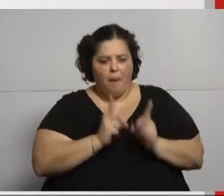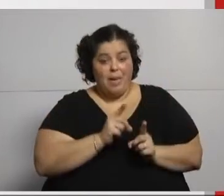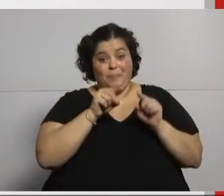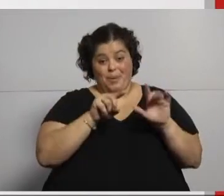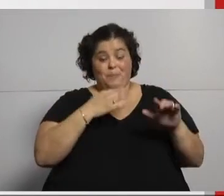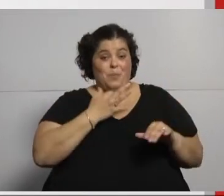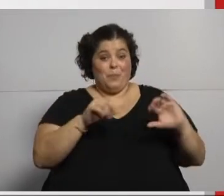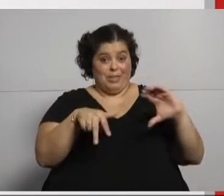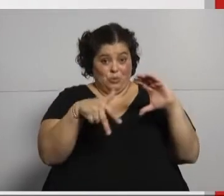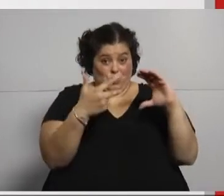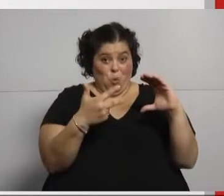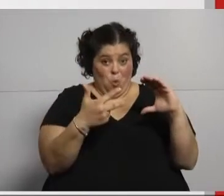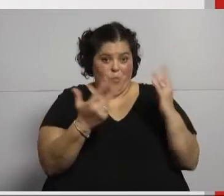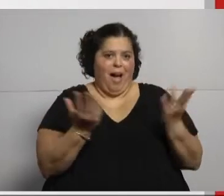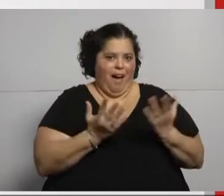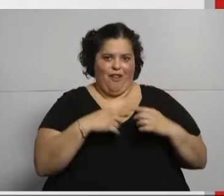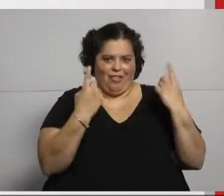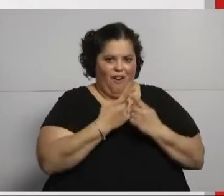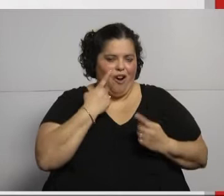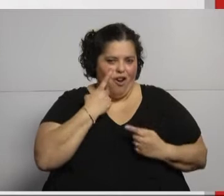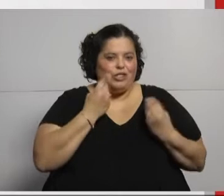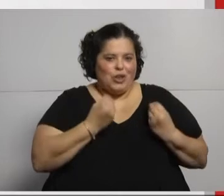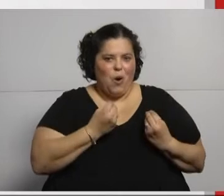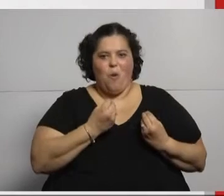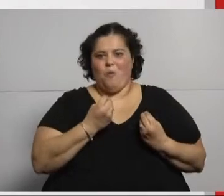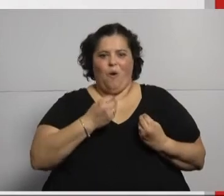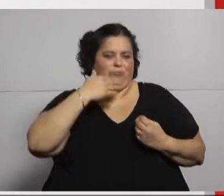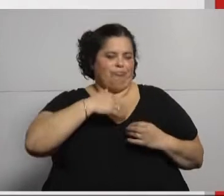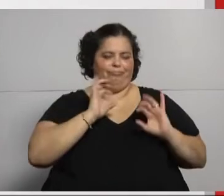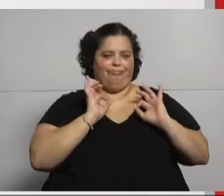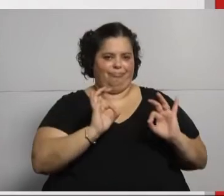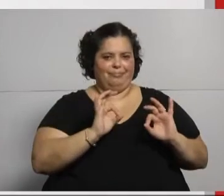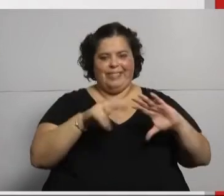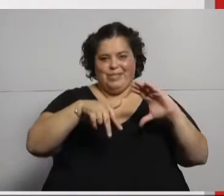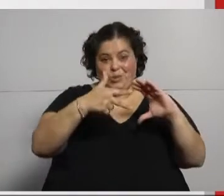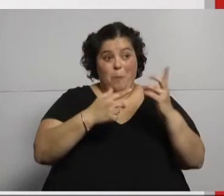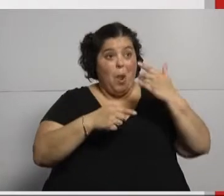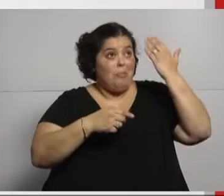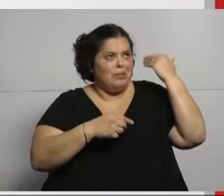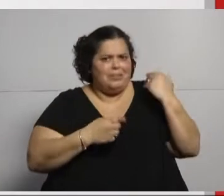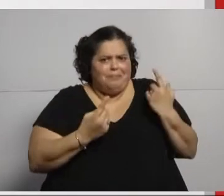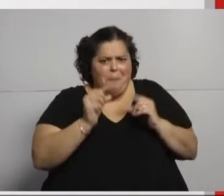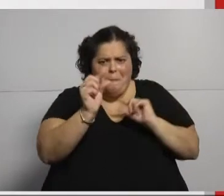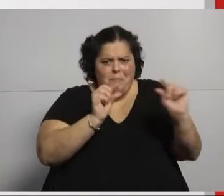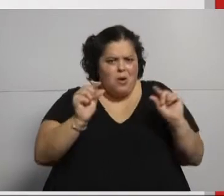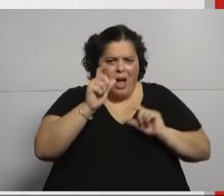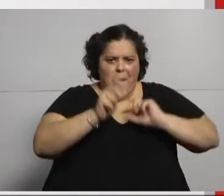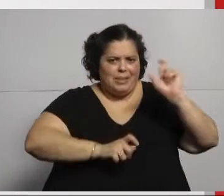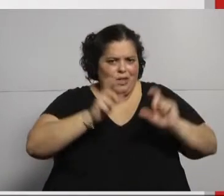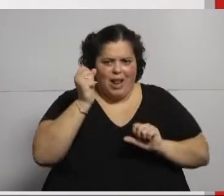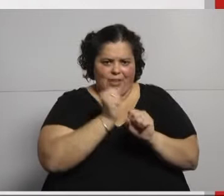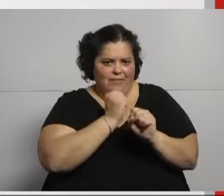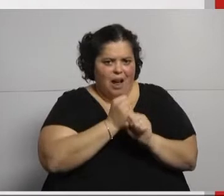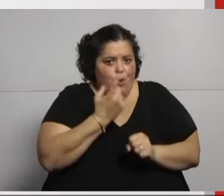Zoom, que ahora ya es familiar a lo largo de estos meses, pero que para ese momento no pocas personas trabajábamos con